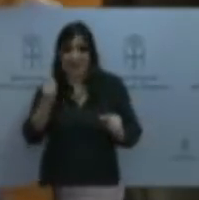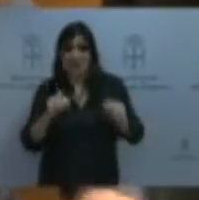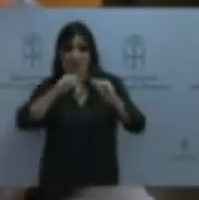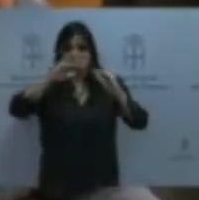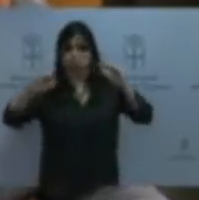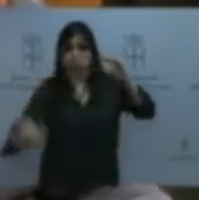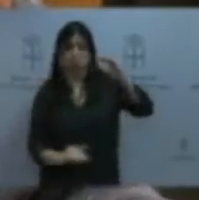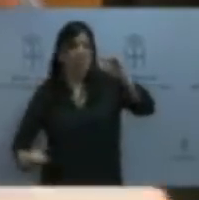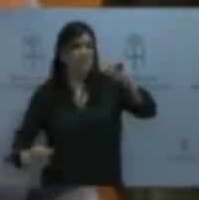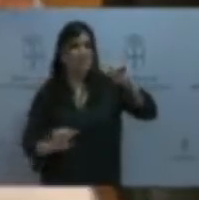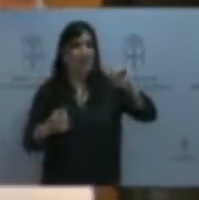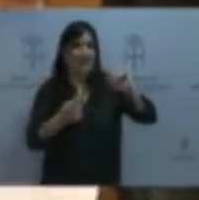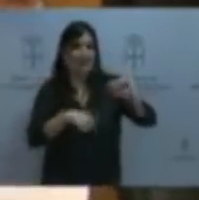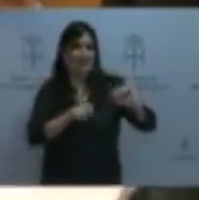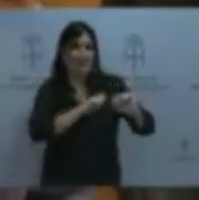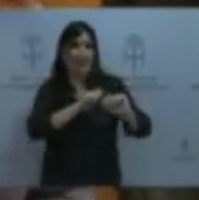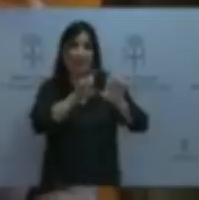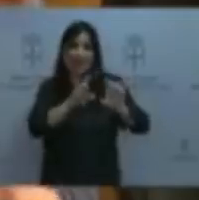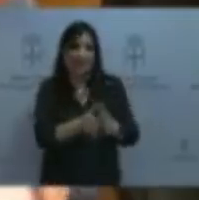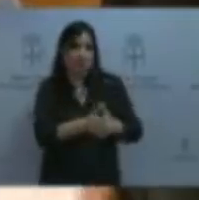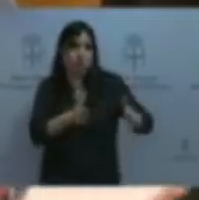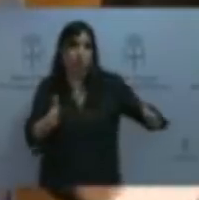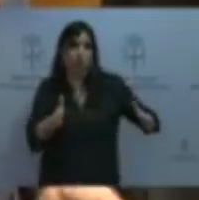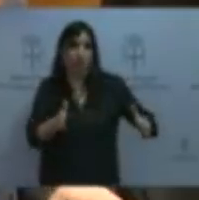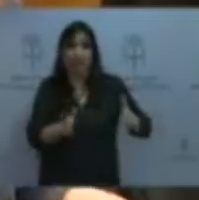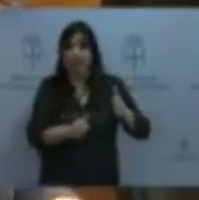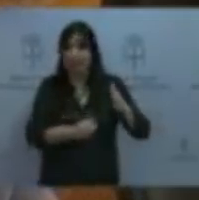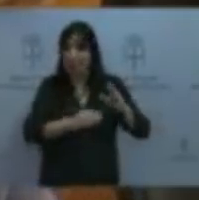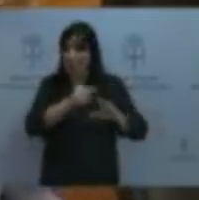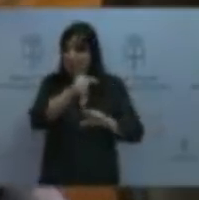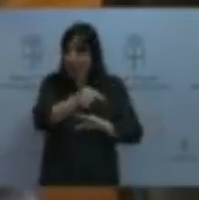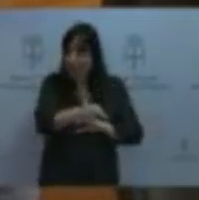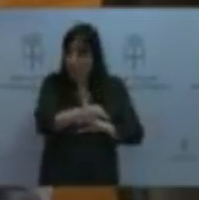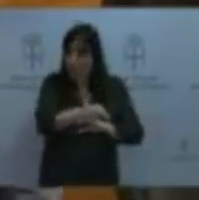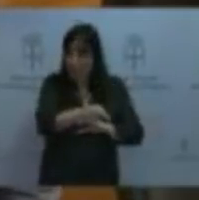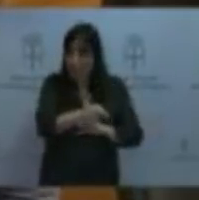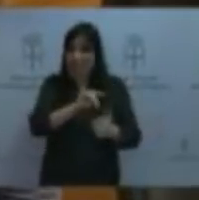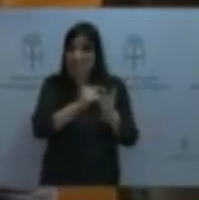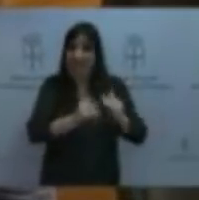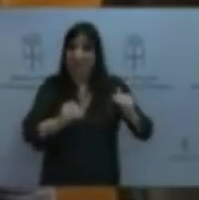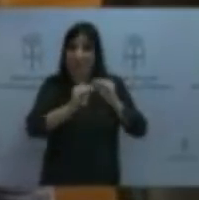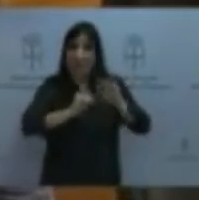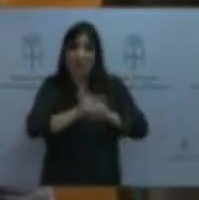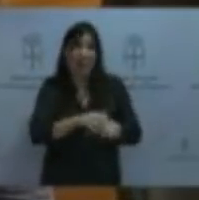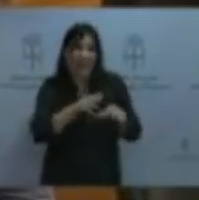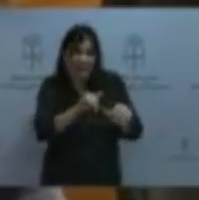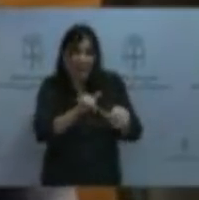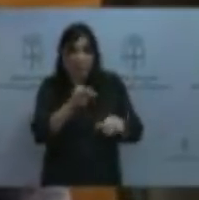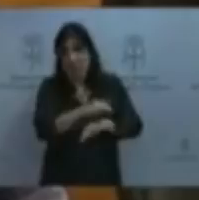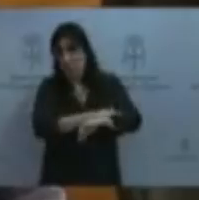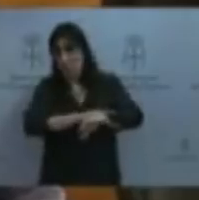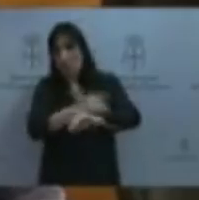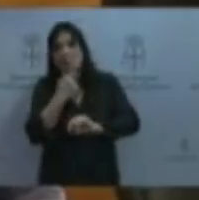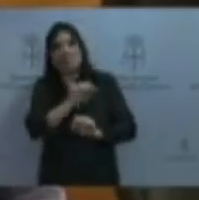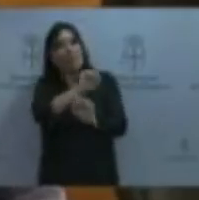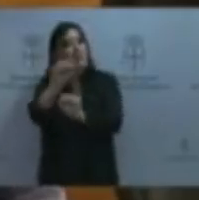que ni siquiera cumplen con la obligación legal de tener un plan de igualdad y un Gobierno que dice velar por la igualdad efectiva en el trabajo, pero que ni siquiera